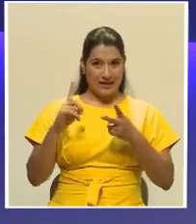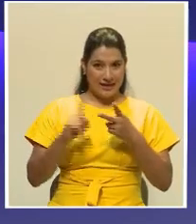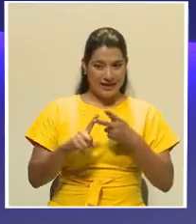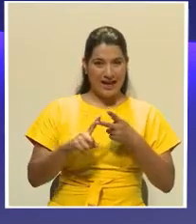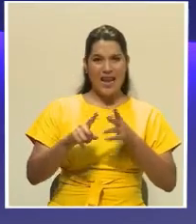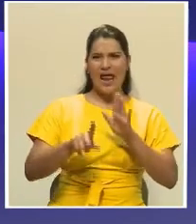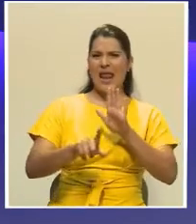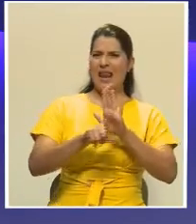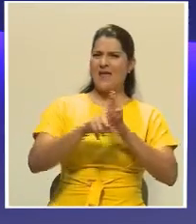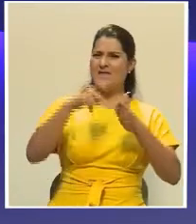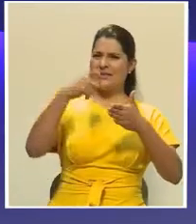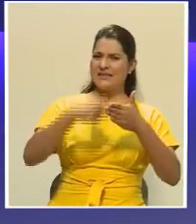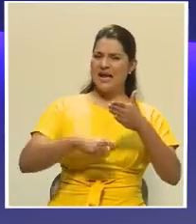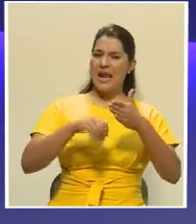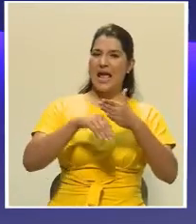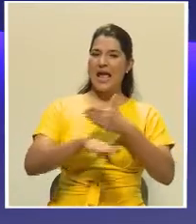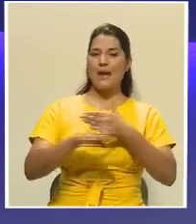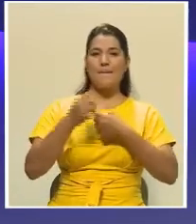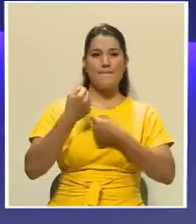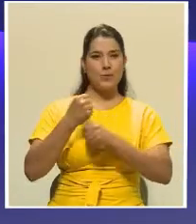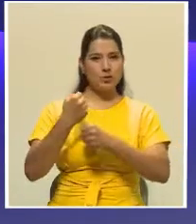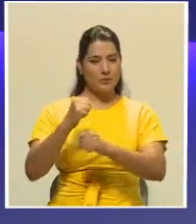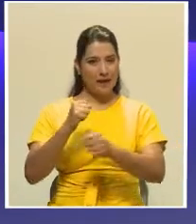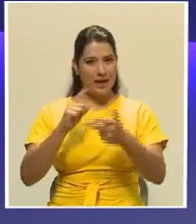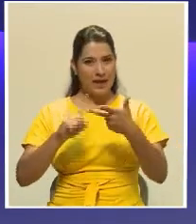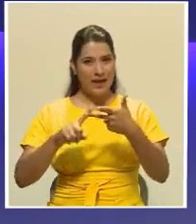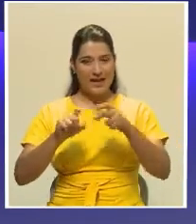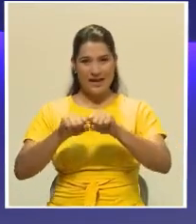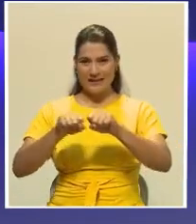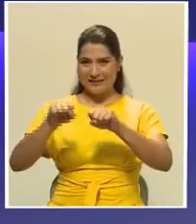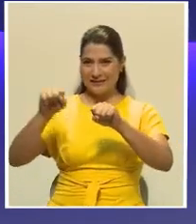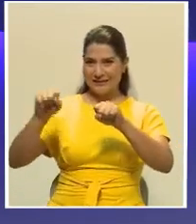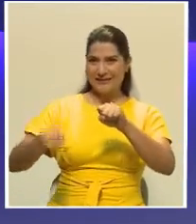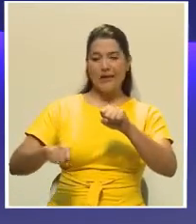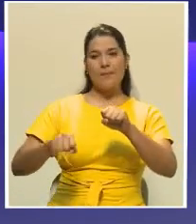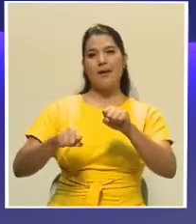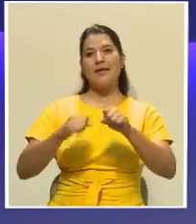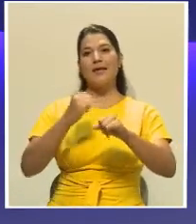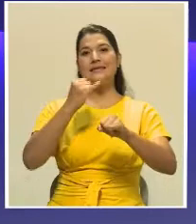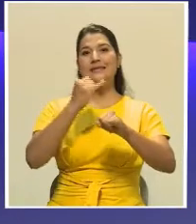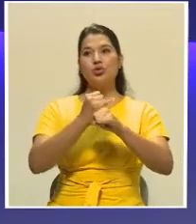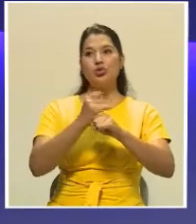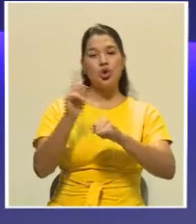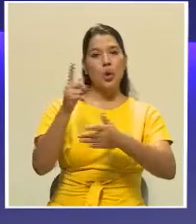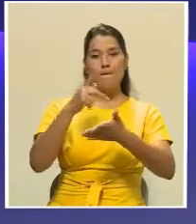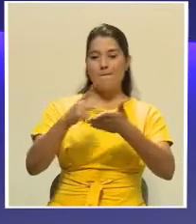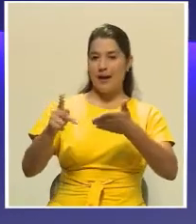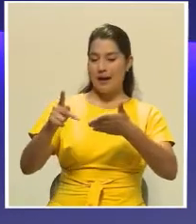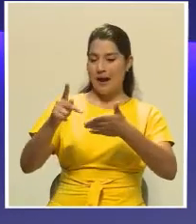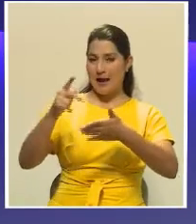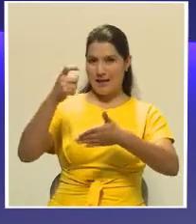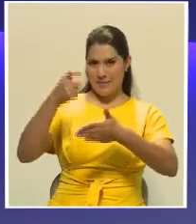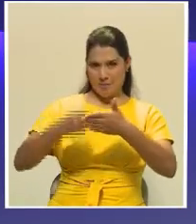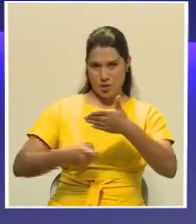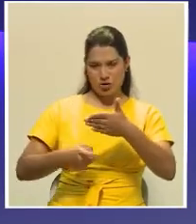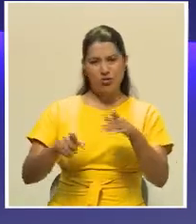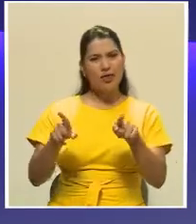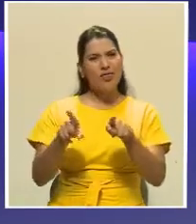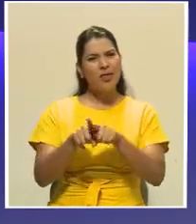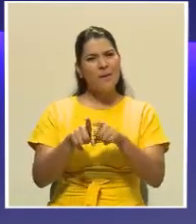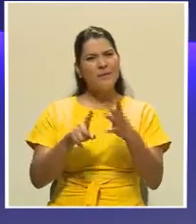las municipalidades, el régimen de exoneraciones fiscales e incluso hace pocos